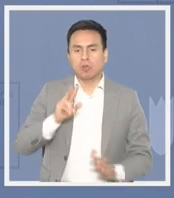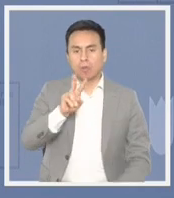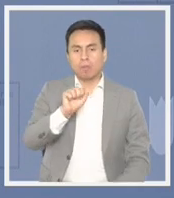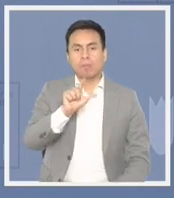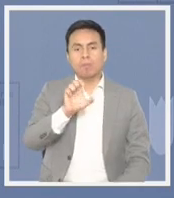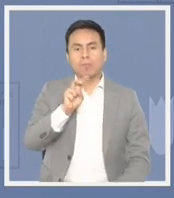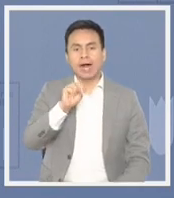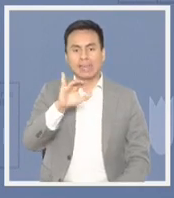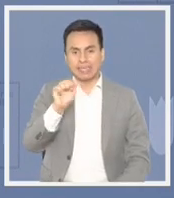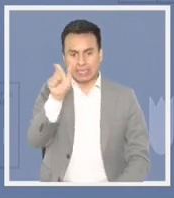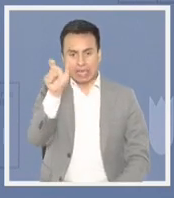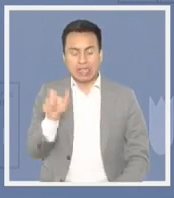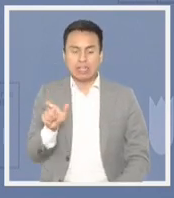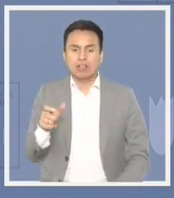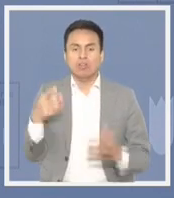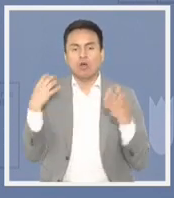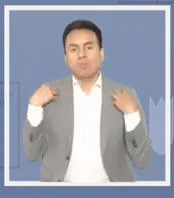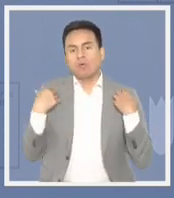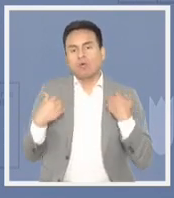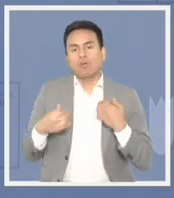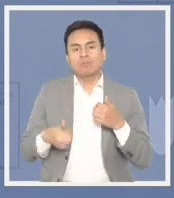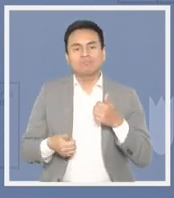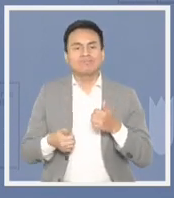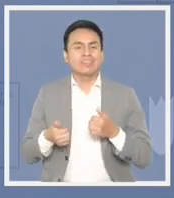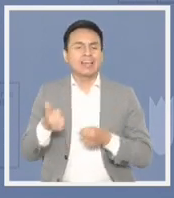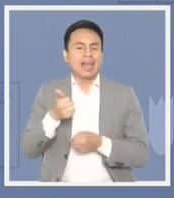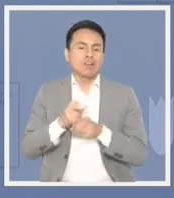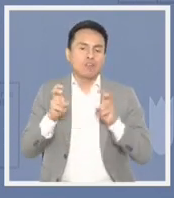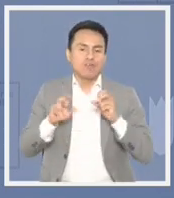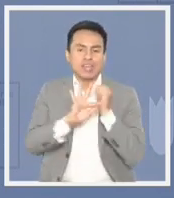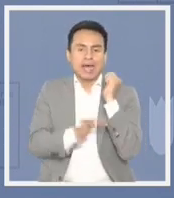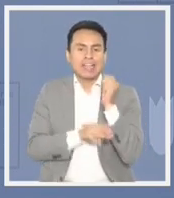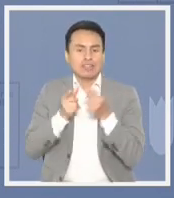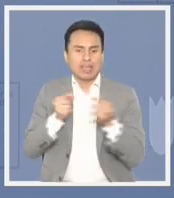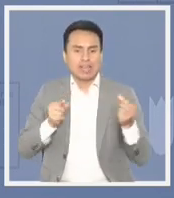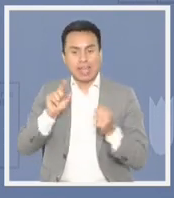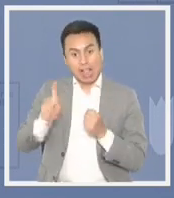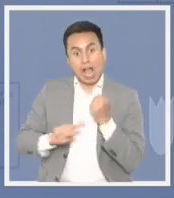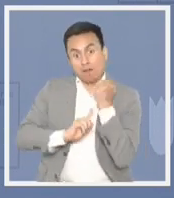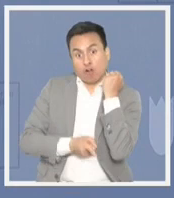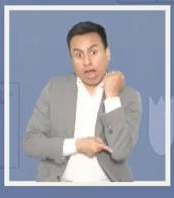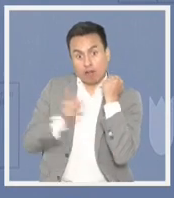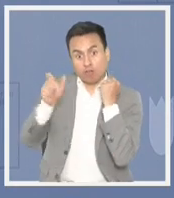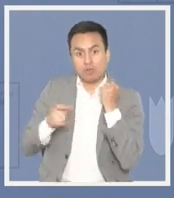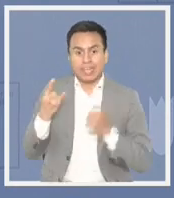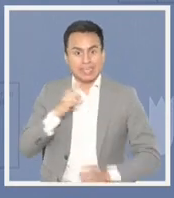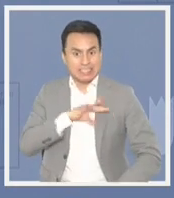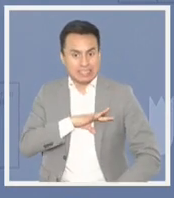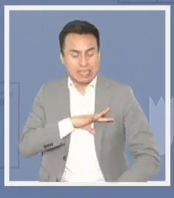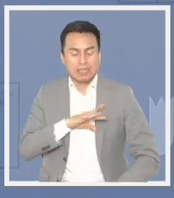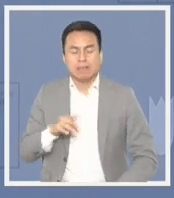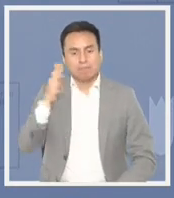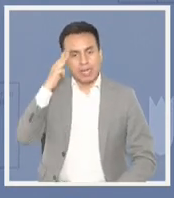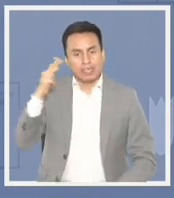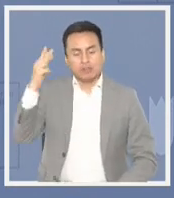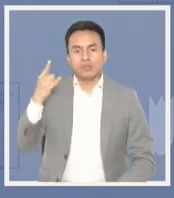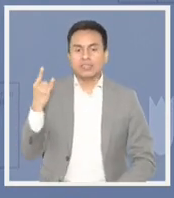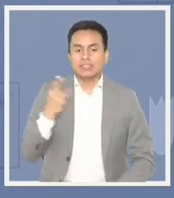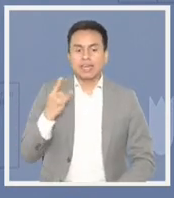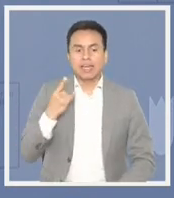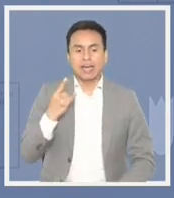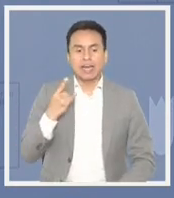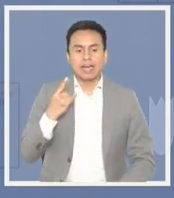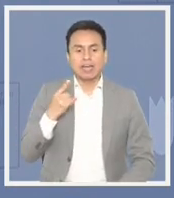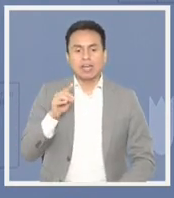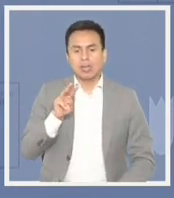Valencia al cargo de fiscal nacional. El señor Valencia es abogado de la Universidad de Chile, tiene un magíster de la Universidad